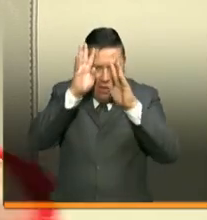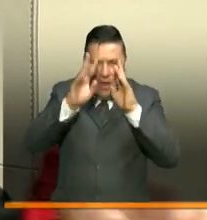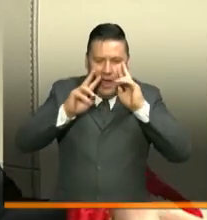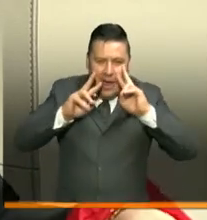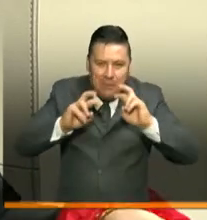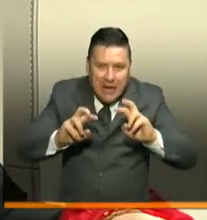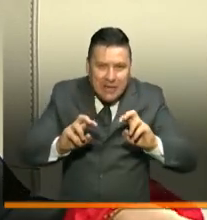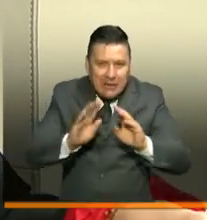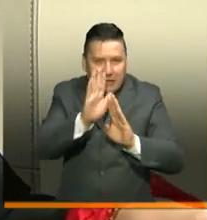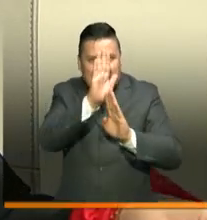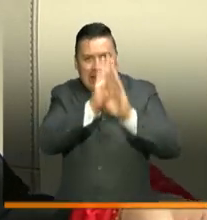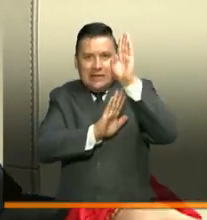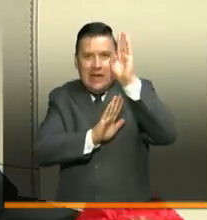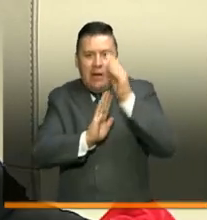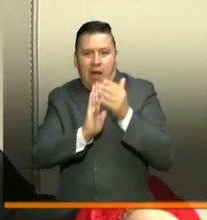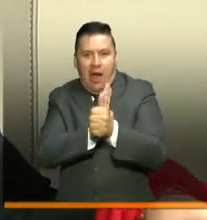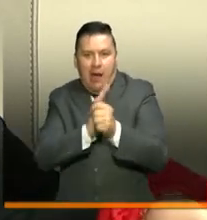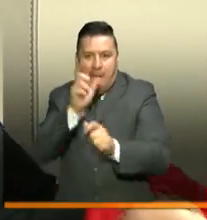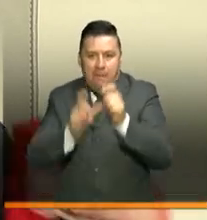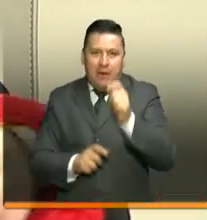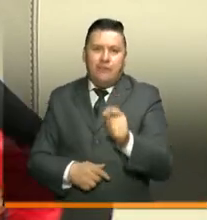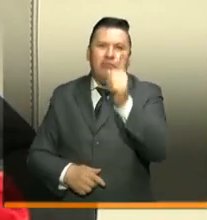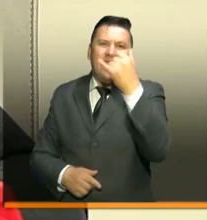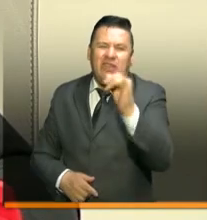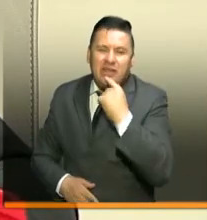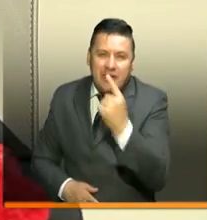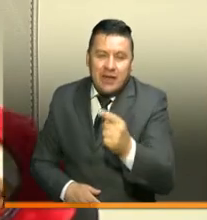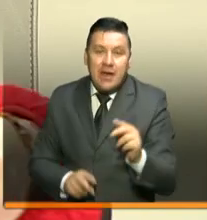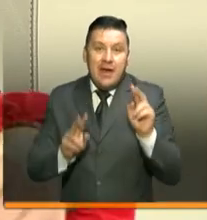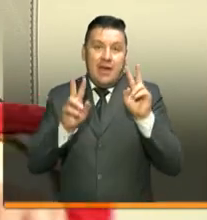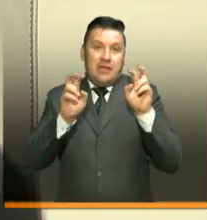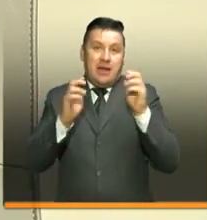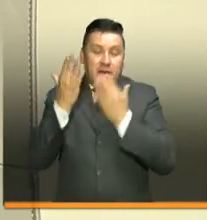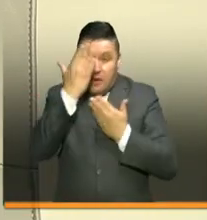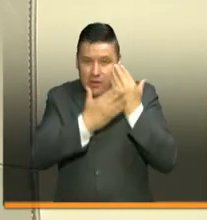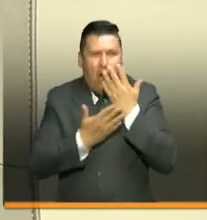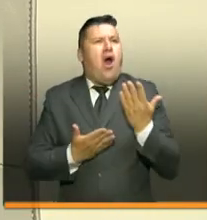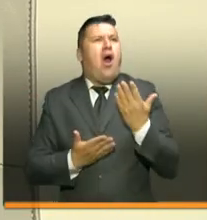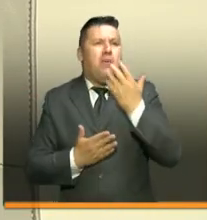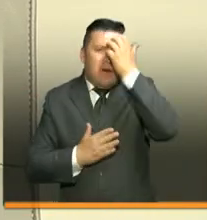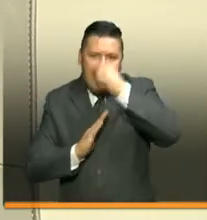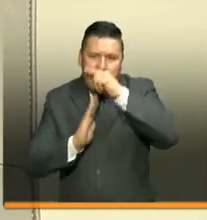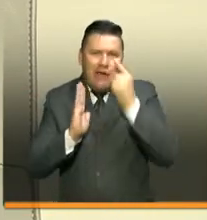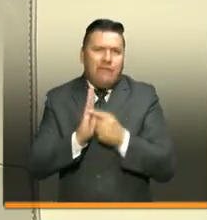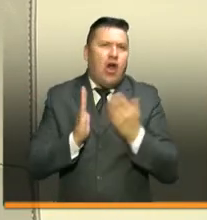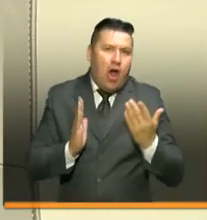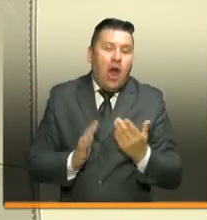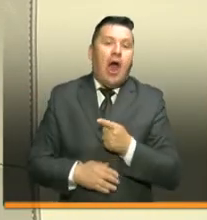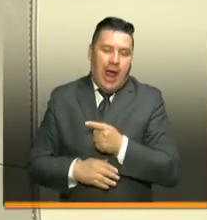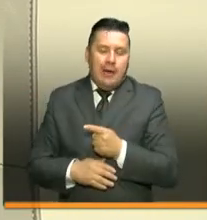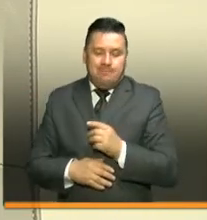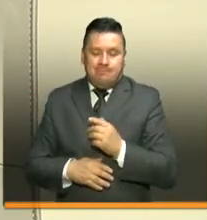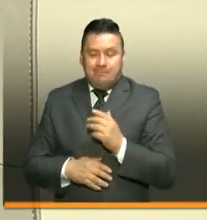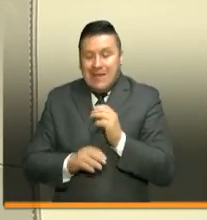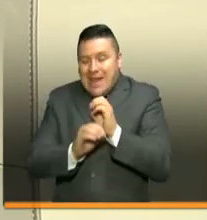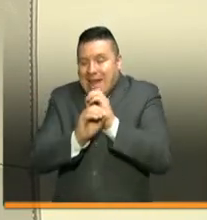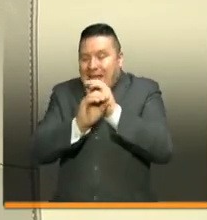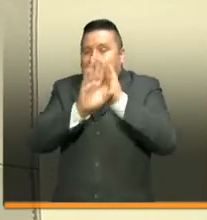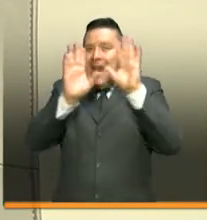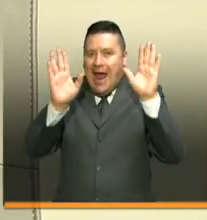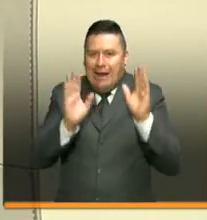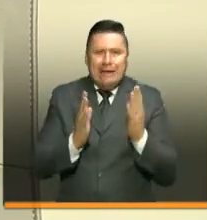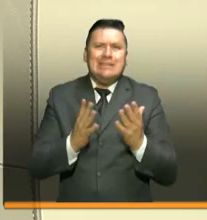investigación, desarrollo y talento humano. Finalizo con los temas de las pruebas del ICFES y el acceso a la educación superior. Claramente